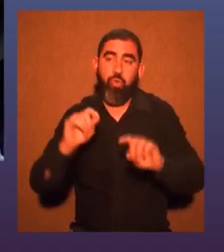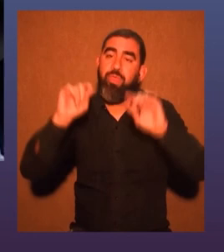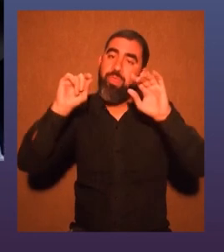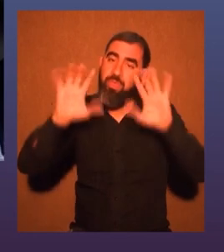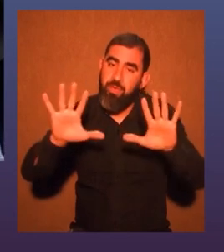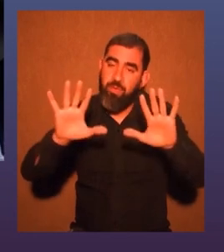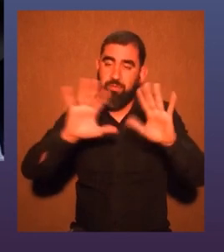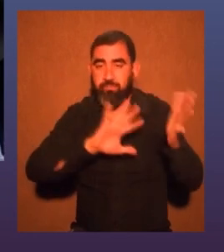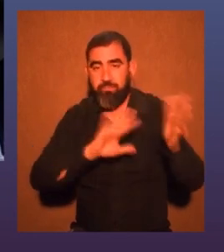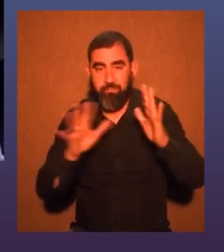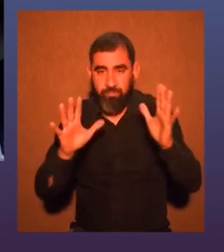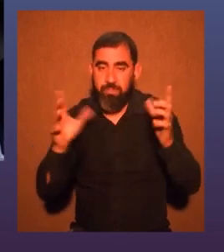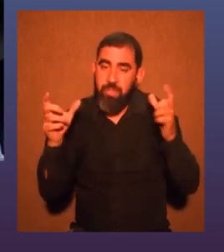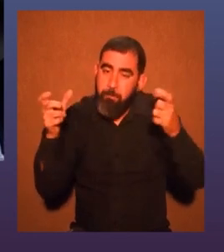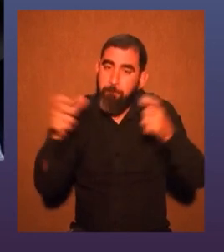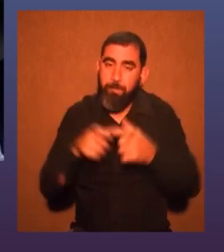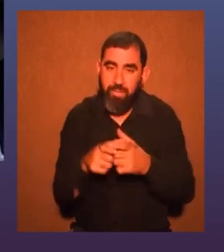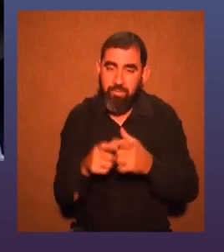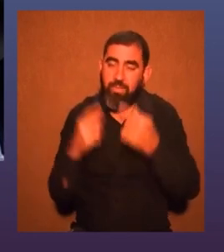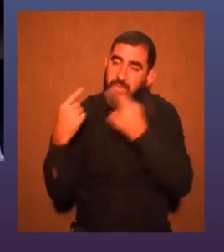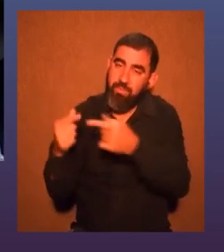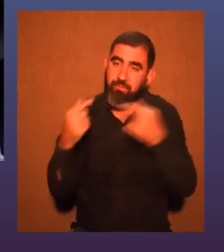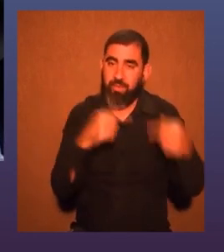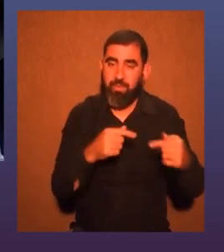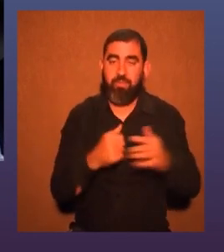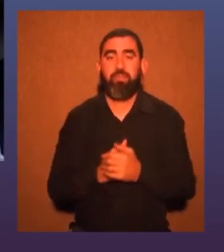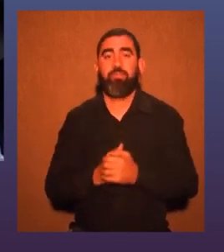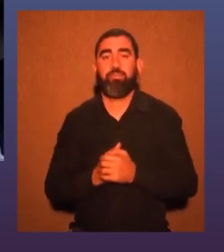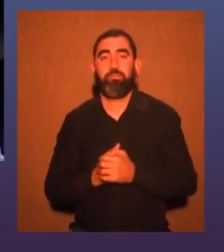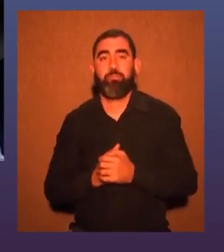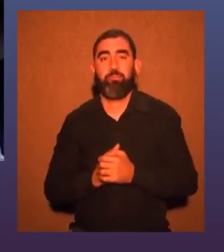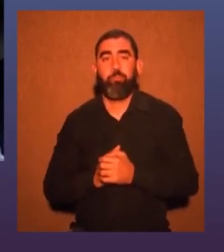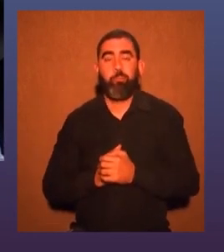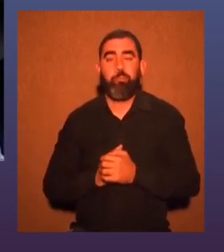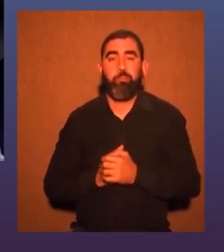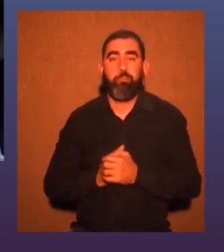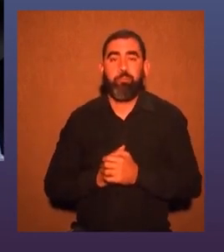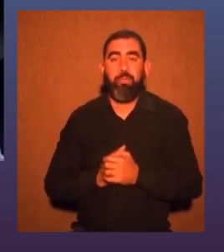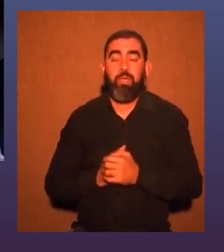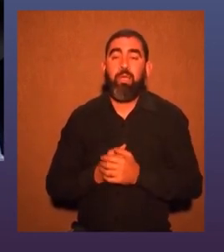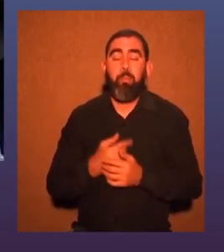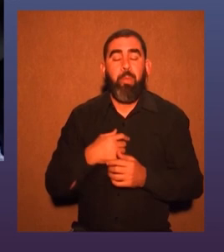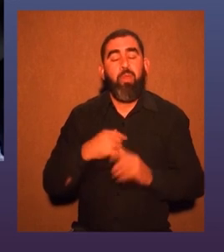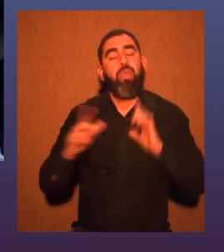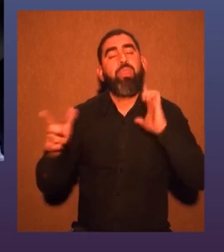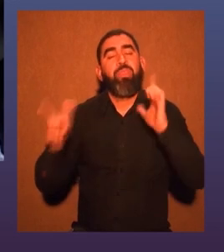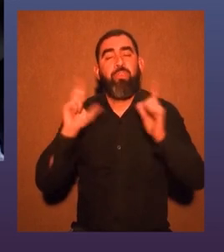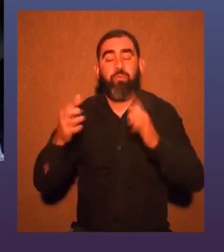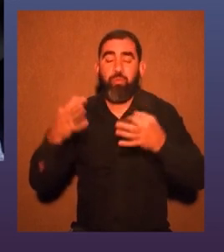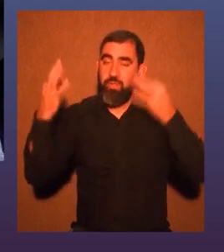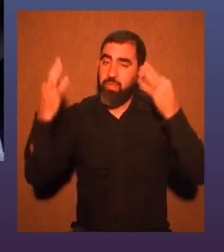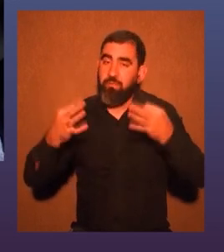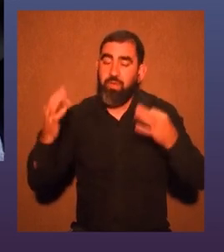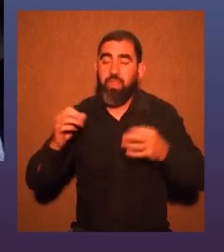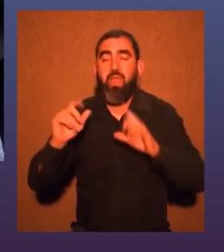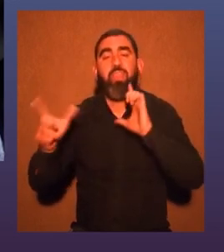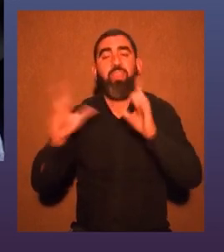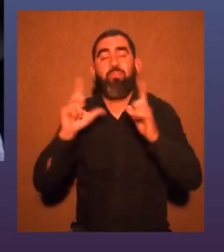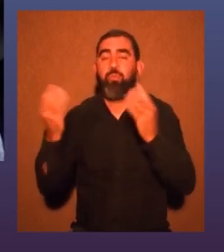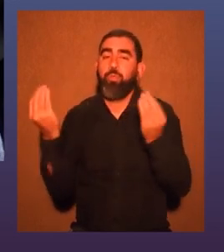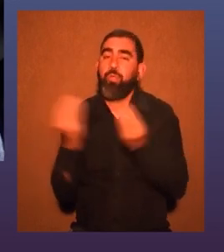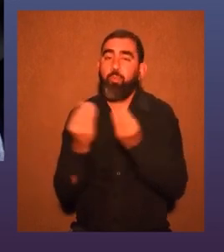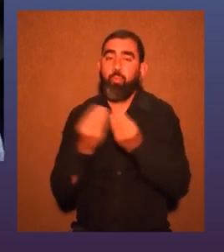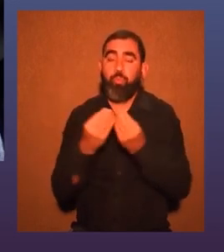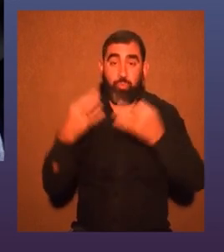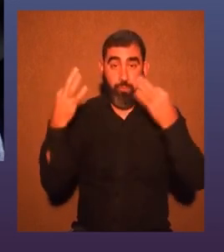10. Entonces ya es distinto la cosa, ¿no? Bien. Pero es muy disfrutable realmente, ha sido, para mí esto